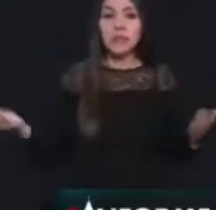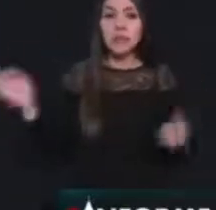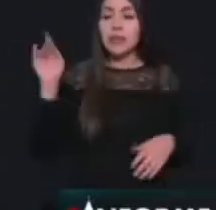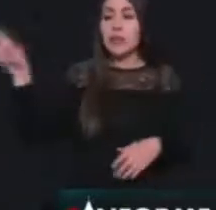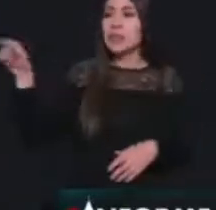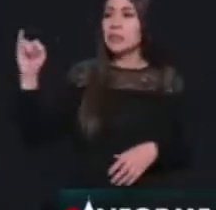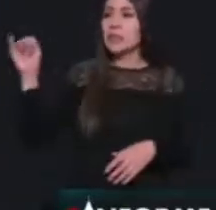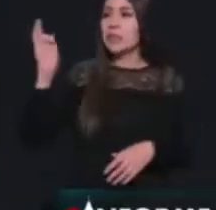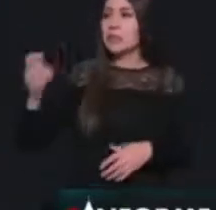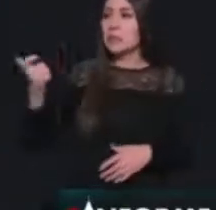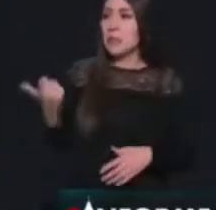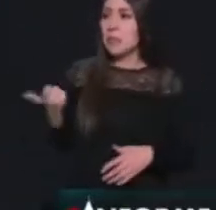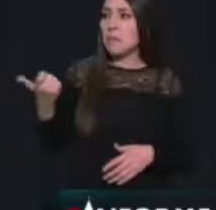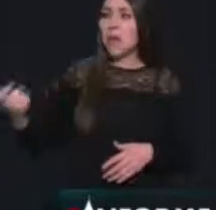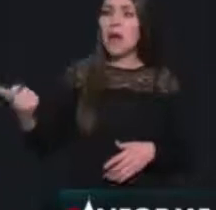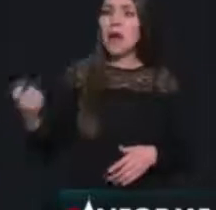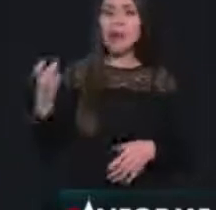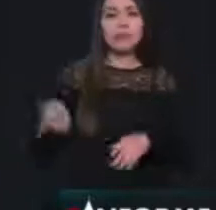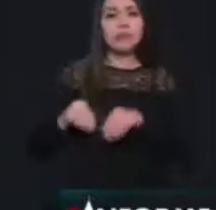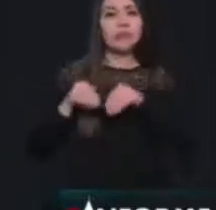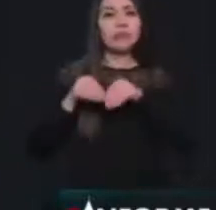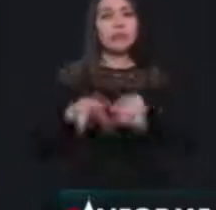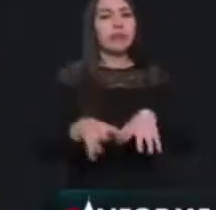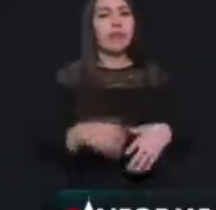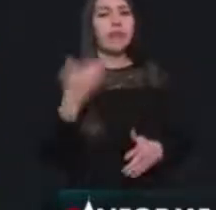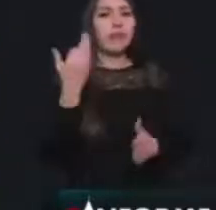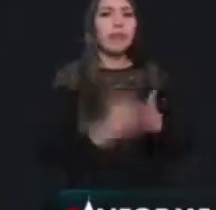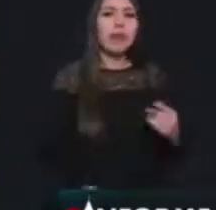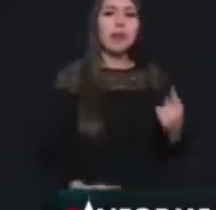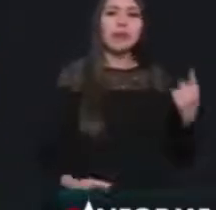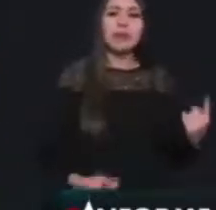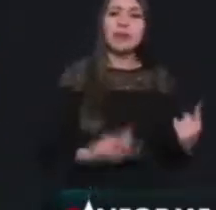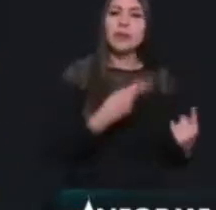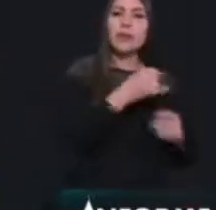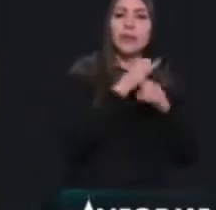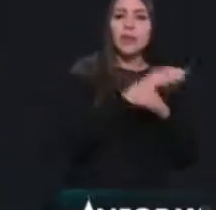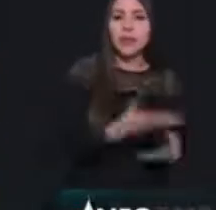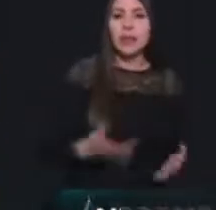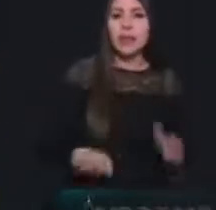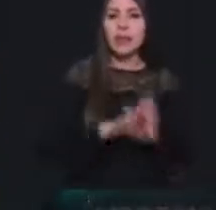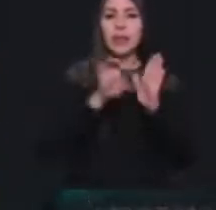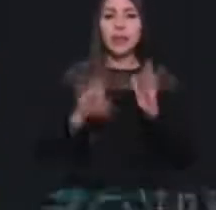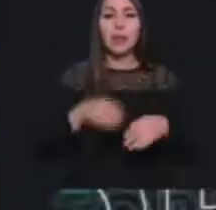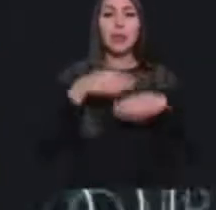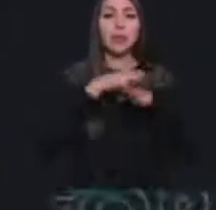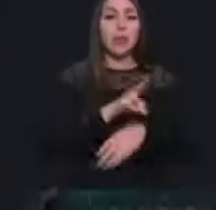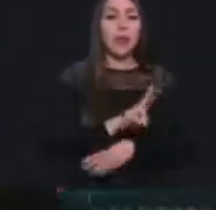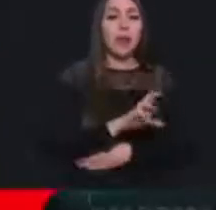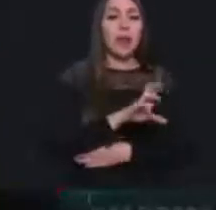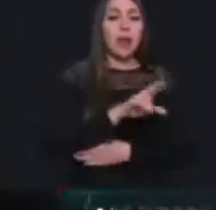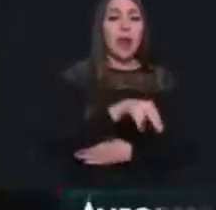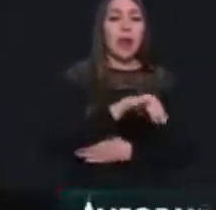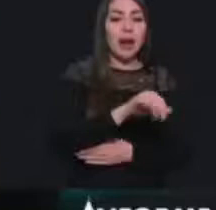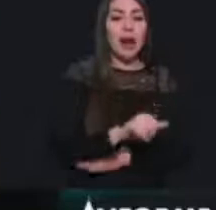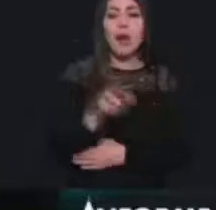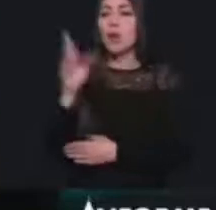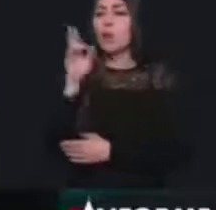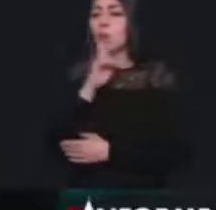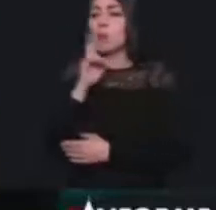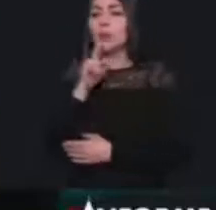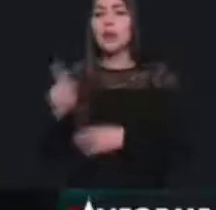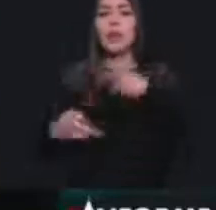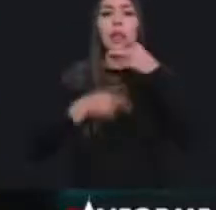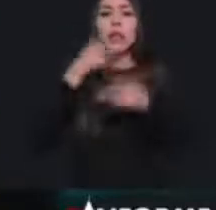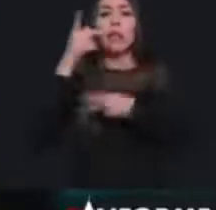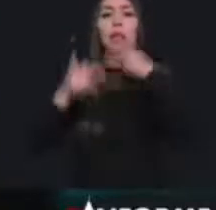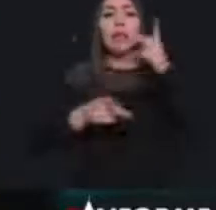a medias, ¿no? En el caso de, pongamos el ejemplo, Ucrania y Rusia, solamente hablan de lo que le conviene a Estados Unidos,